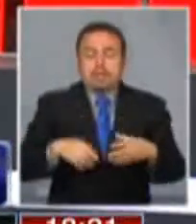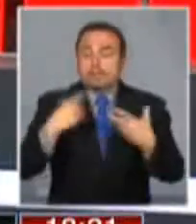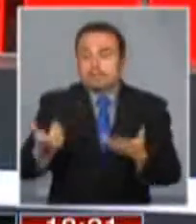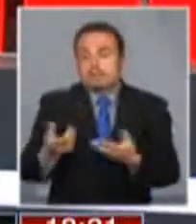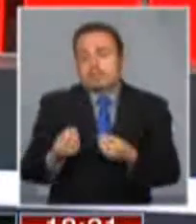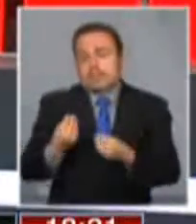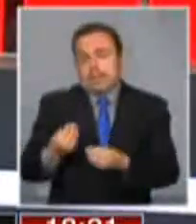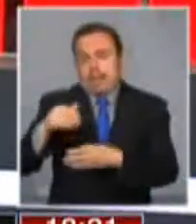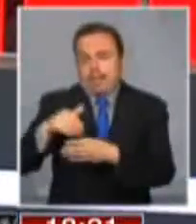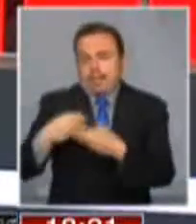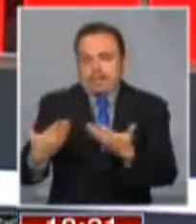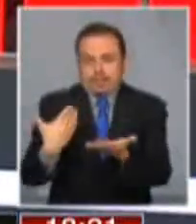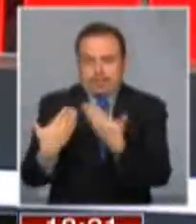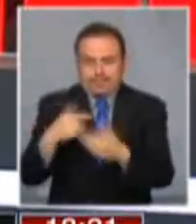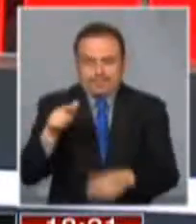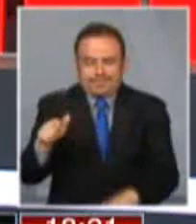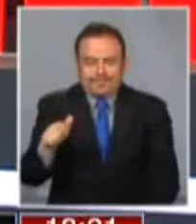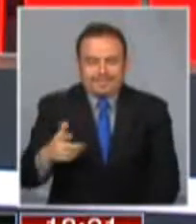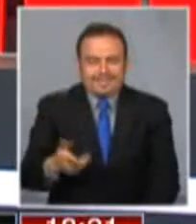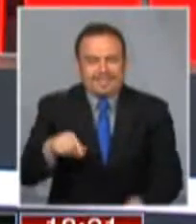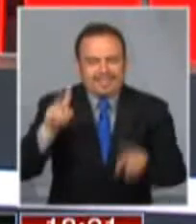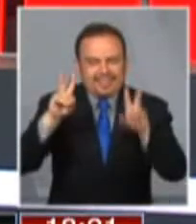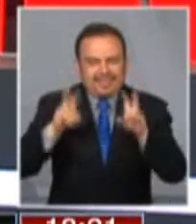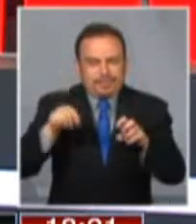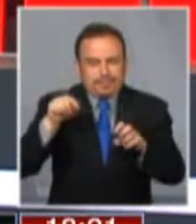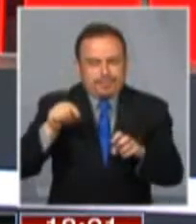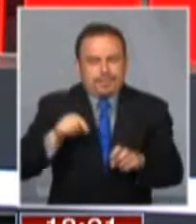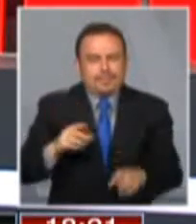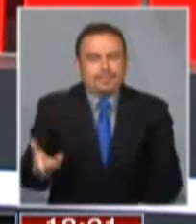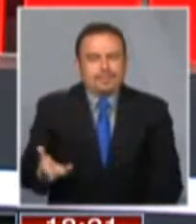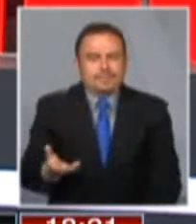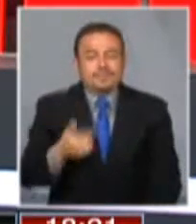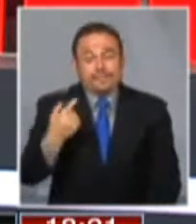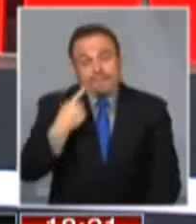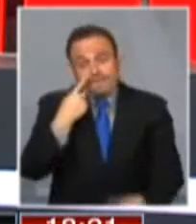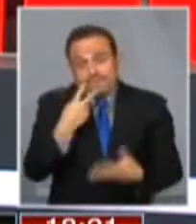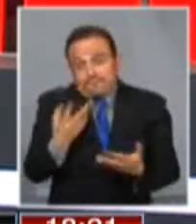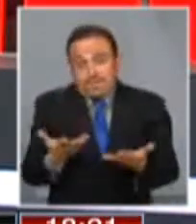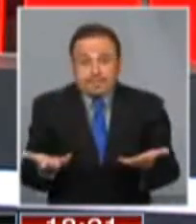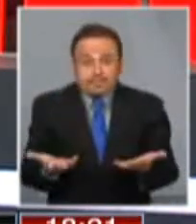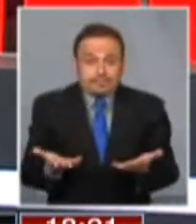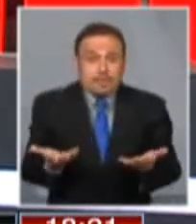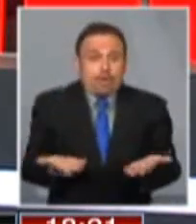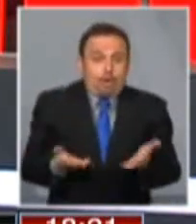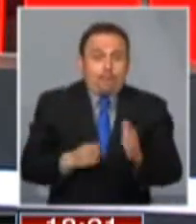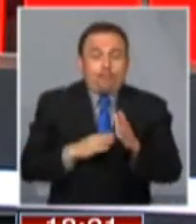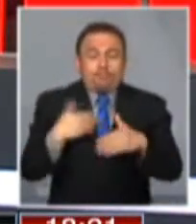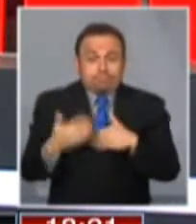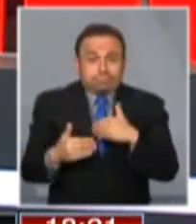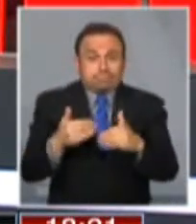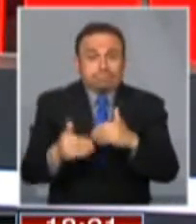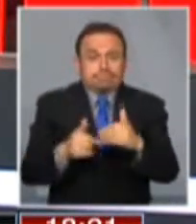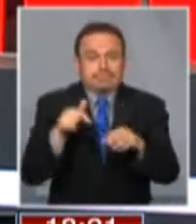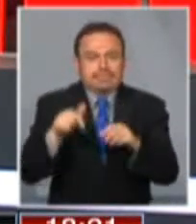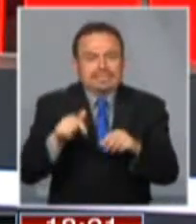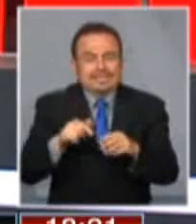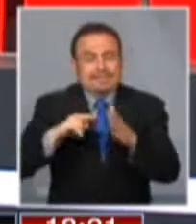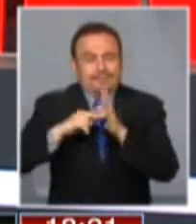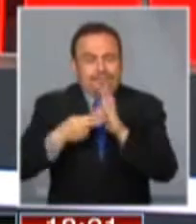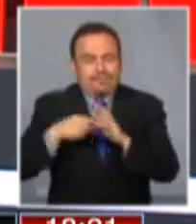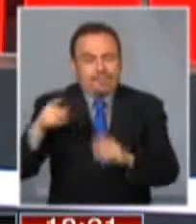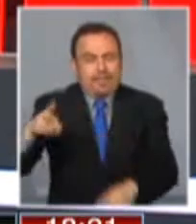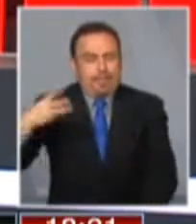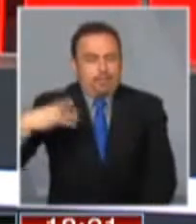muchísimas gracias por estar conversando con nosotros de este tema aquí en Primera Edición. Vamos a ver cómo se desarrolla este conflicto entre